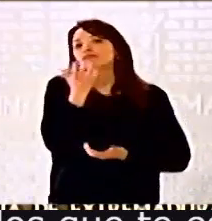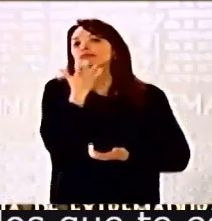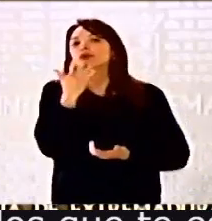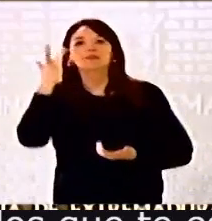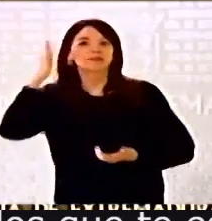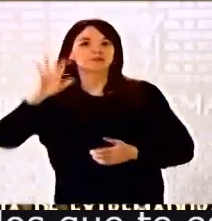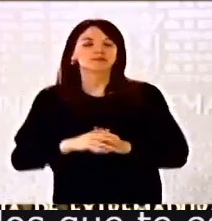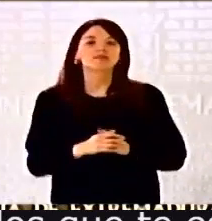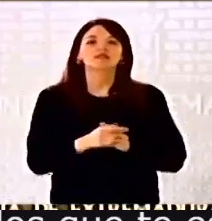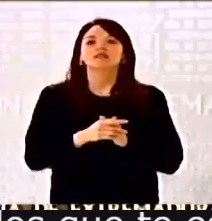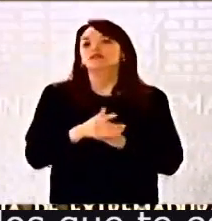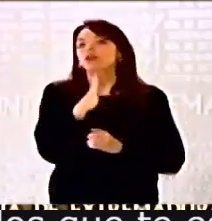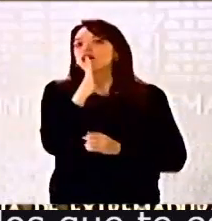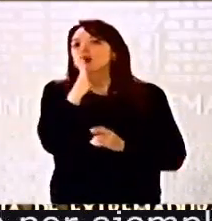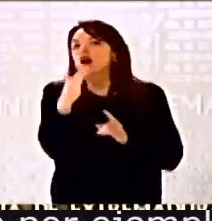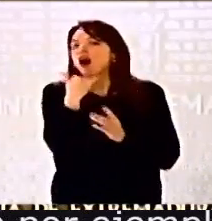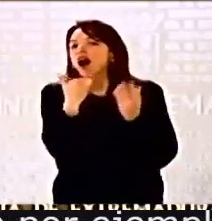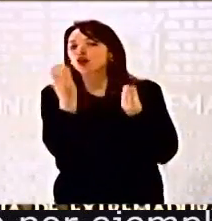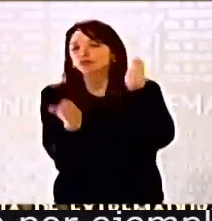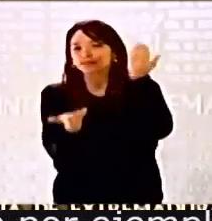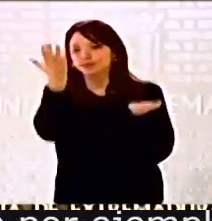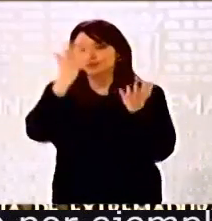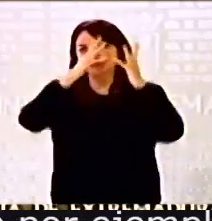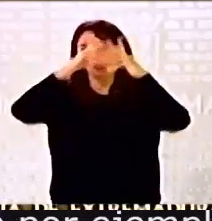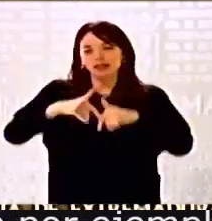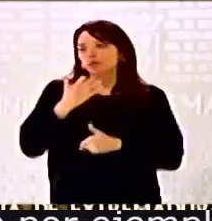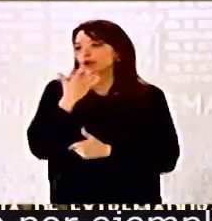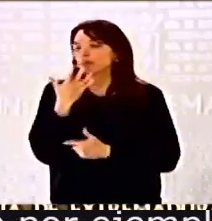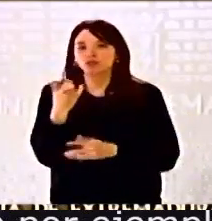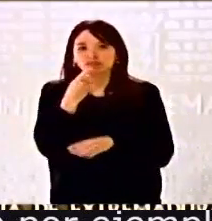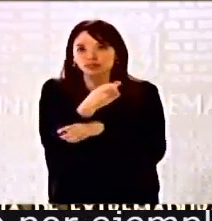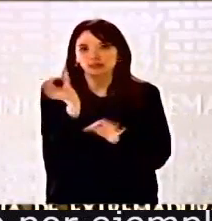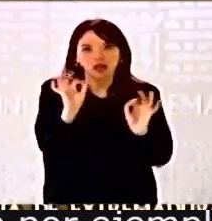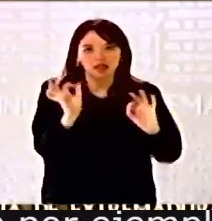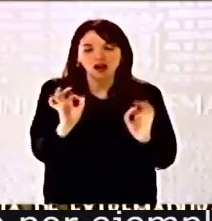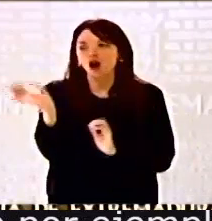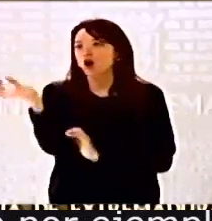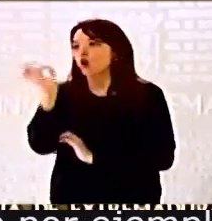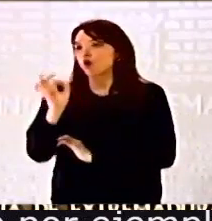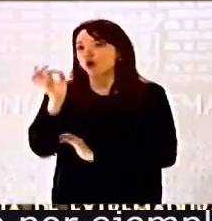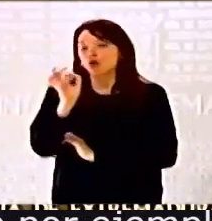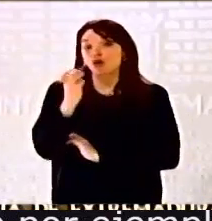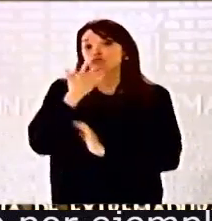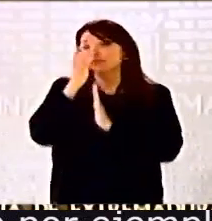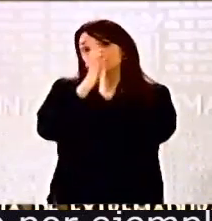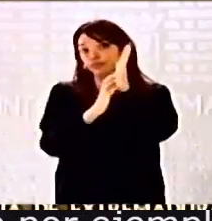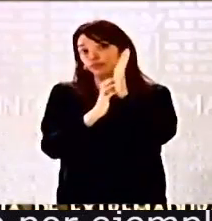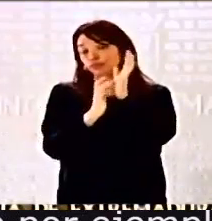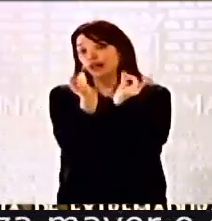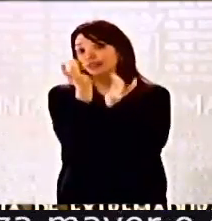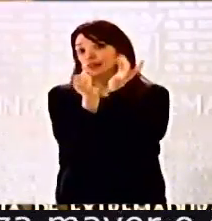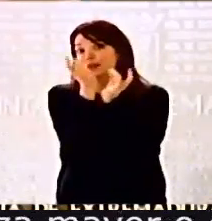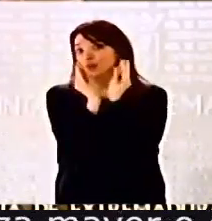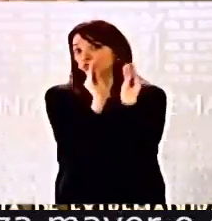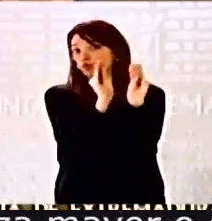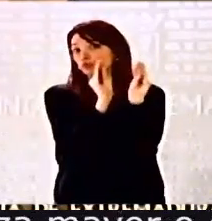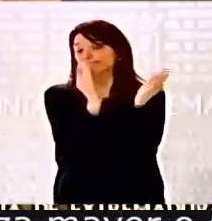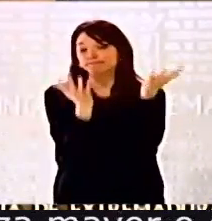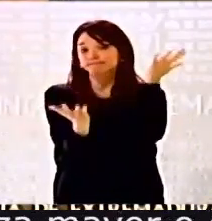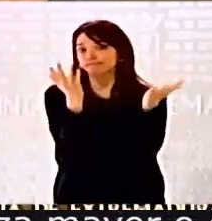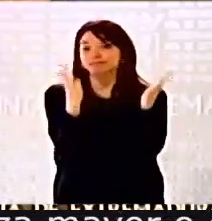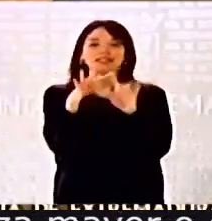pues por alguna razón no cuadra con lo que es fuerza mayor o no cuadra con la reducción de la actividad, se quedan en la